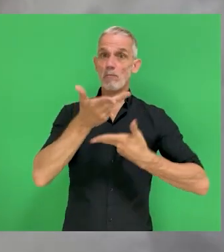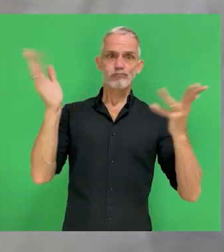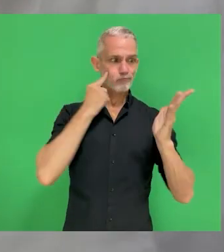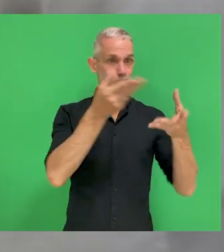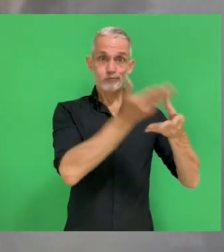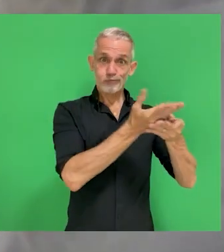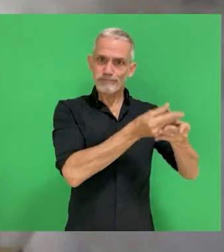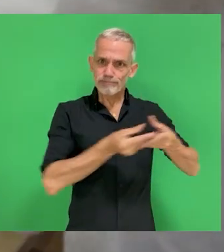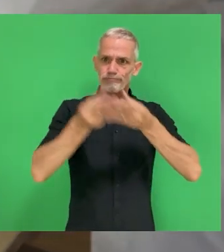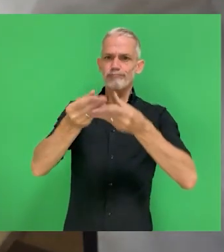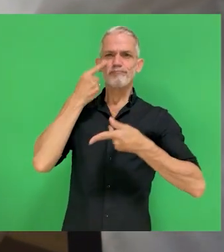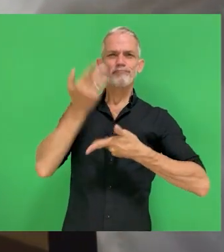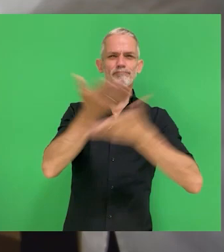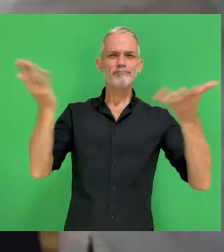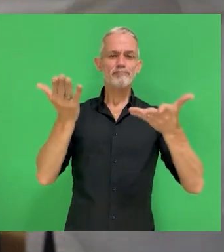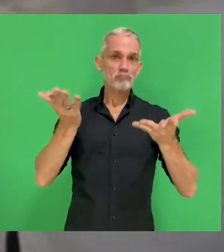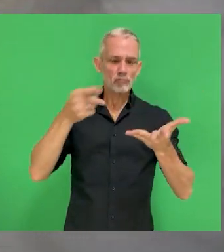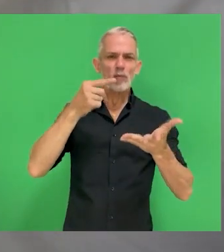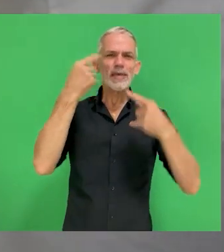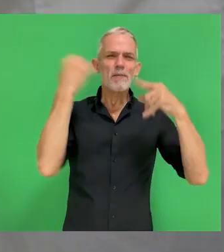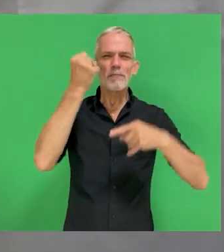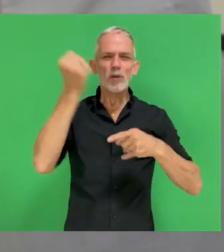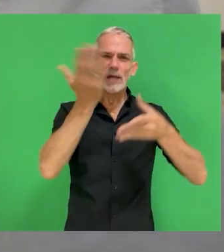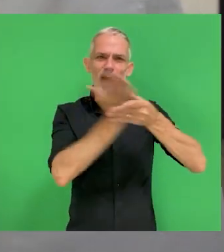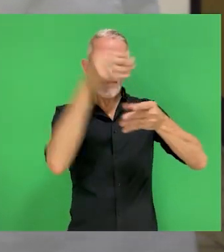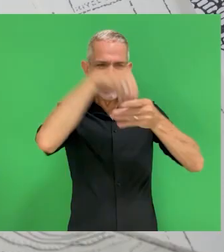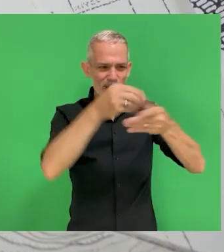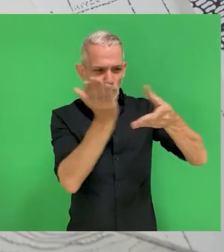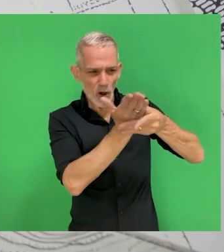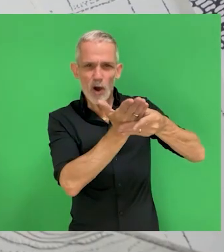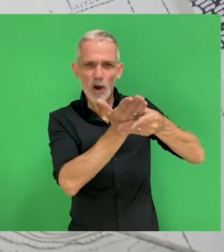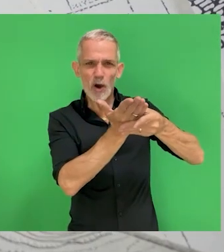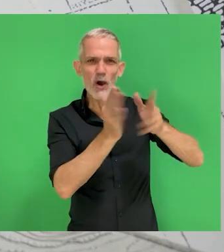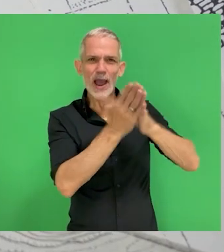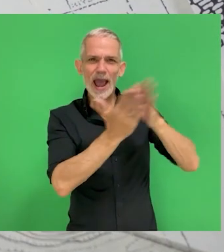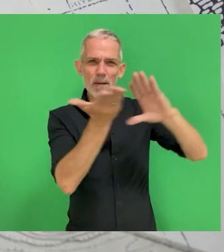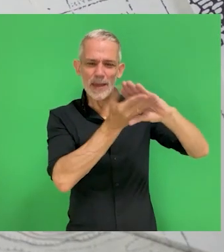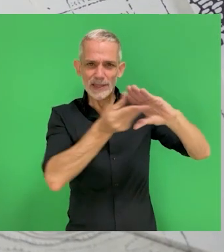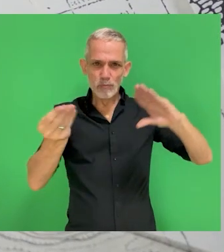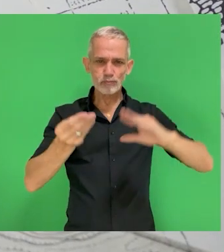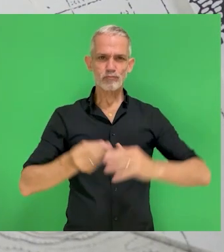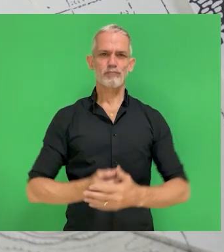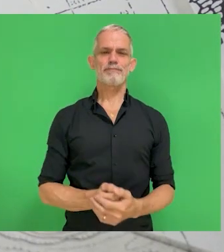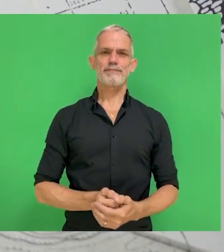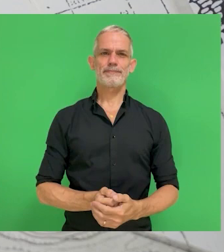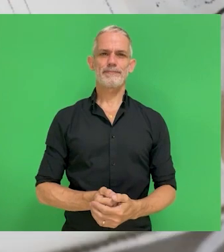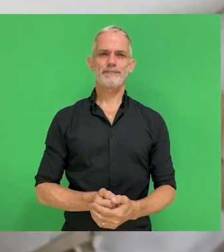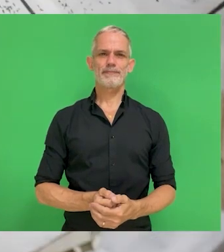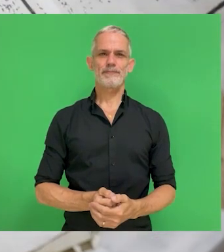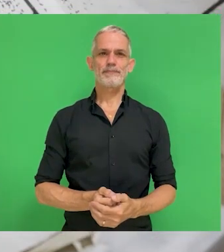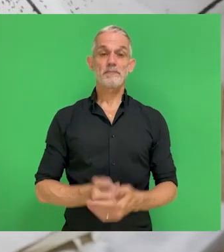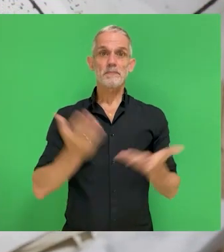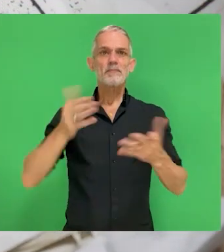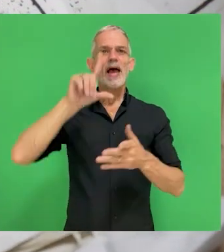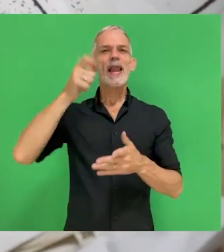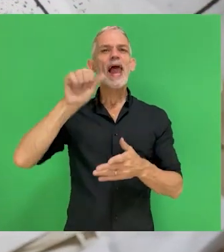la documentación de relevancia pública contenida en ese archivo. El hombre de guardapolvo blanco apoya el álbum sobre un escritorio.